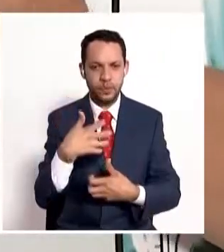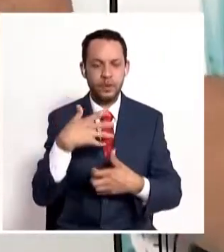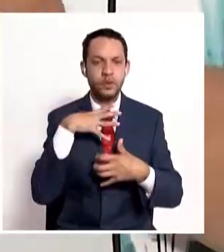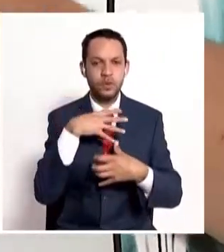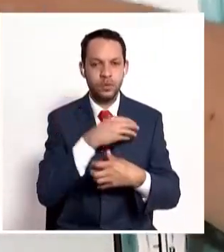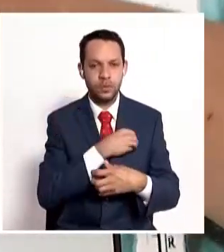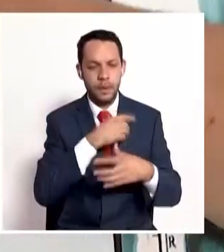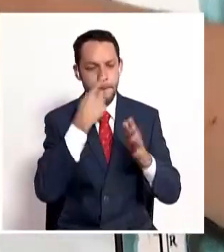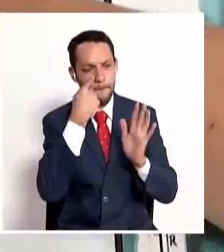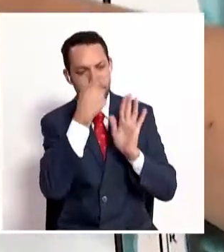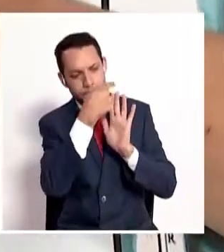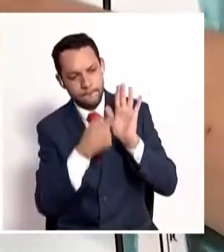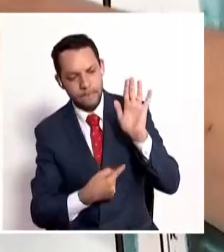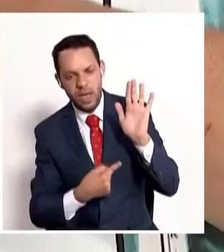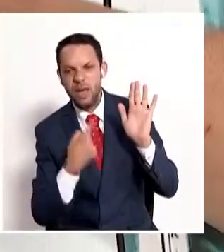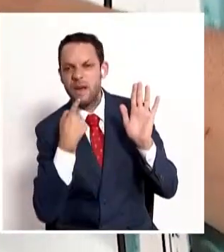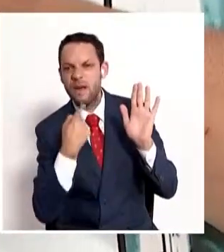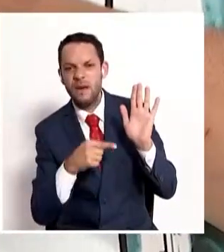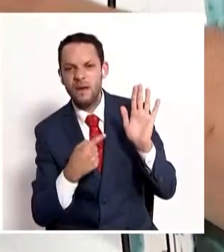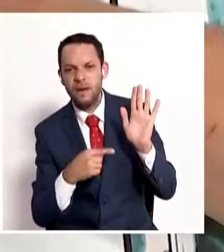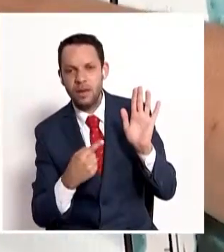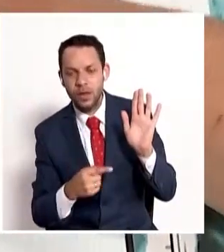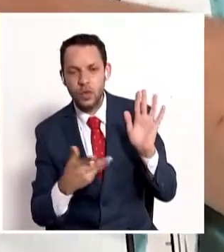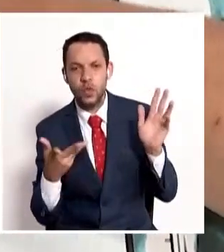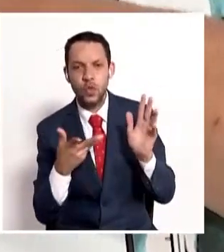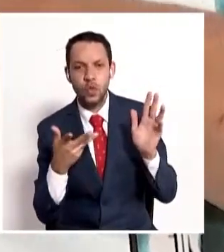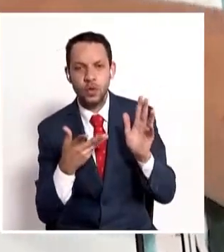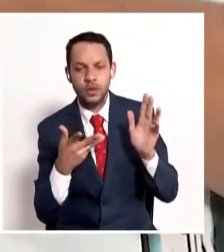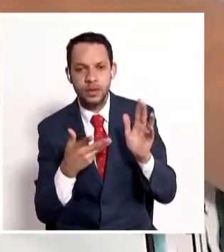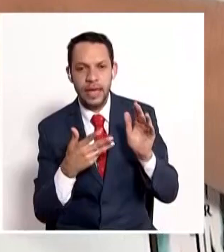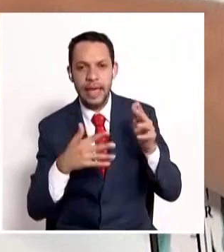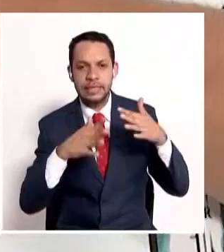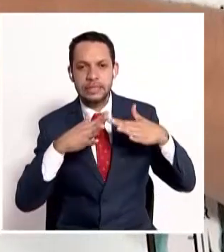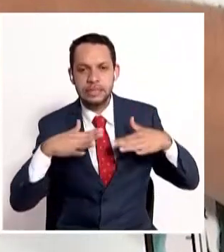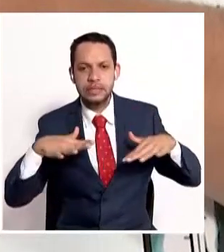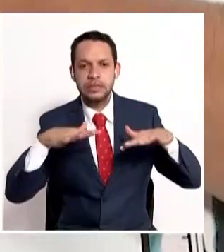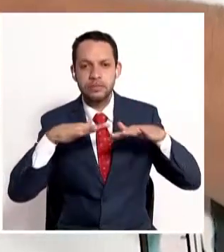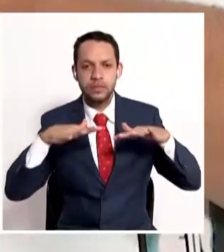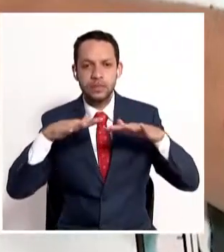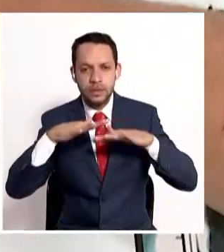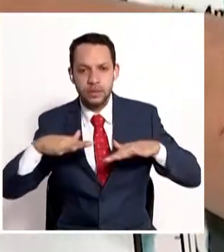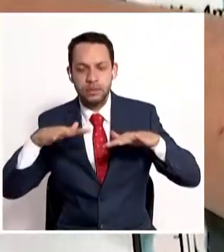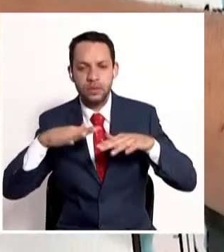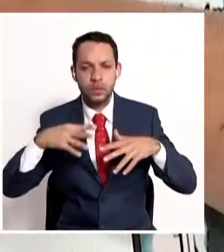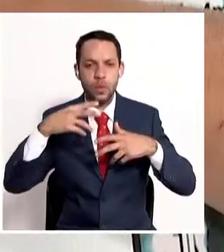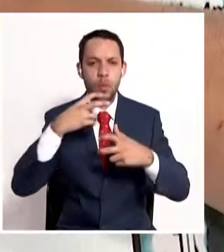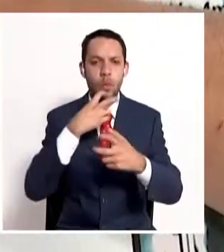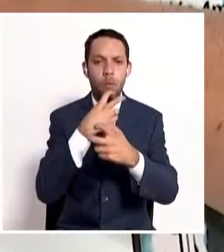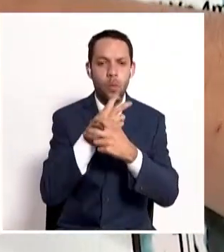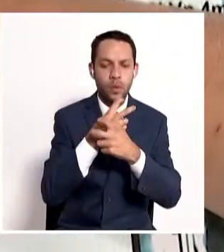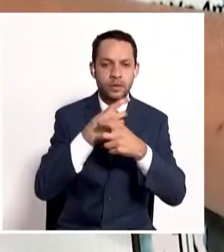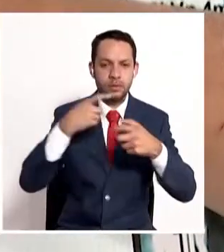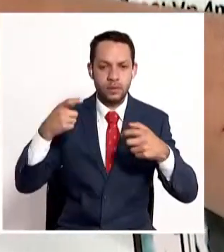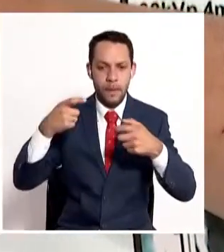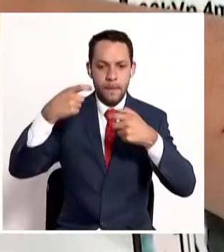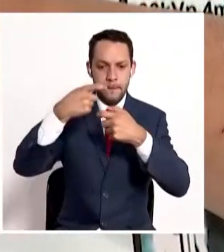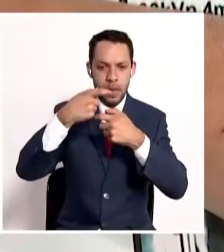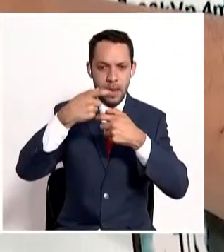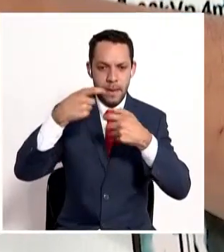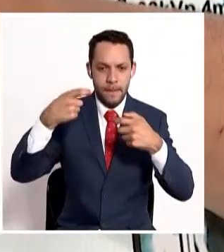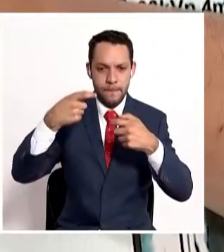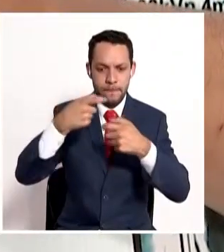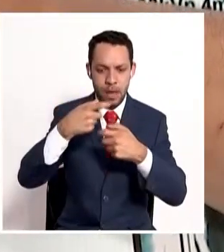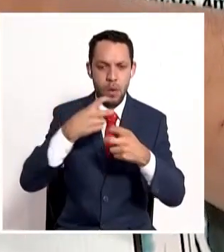la columna cervical y es los espacios que hay entre cada huesito porque es que entre cada huesito nos damos